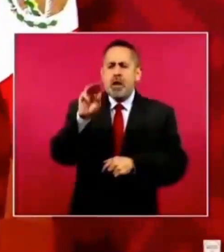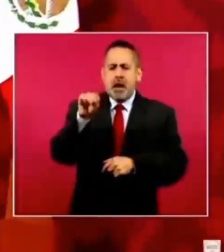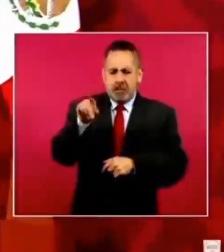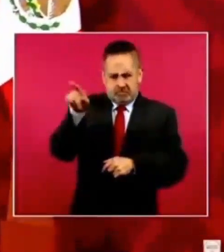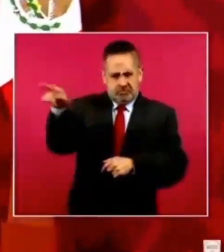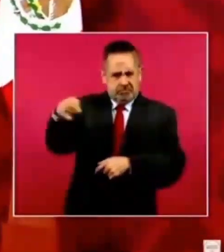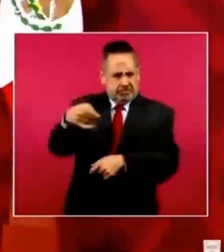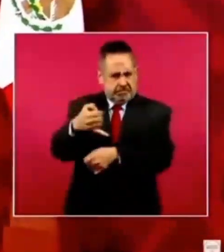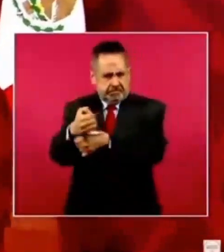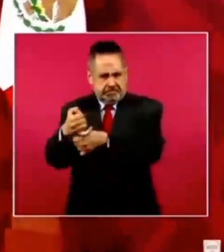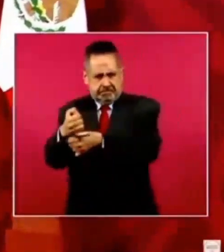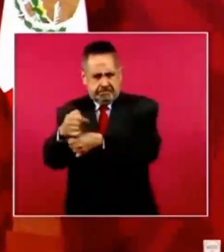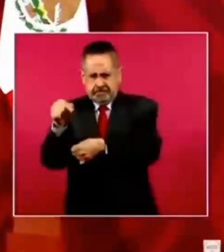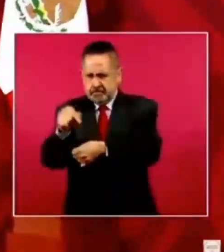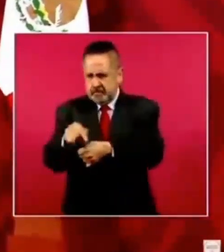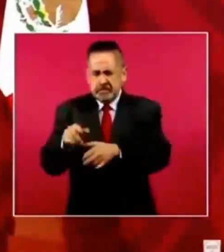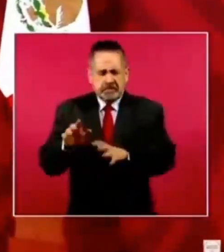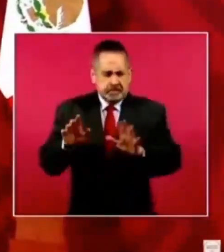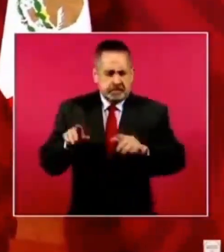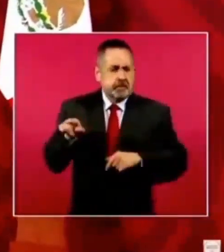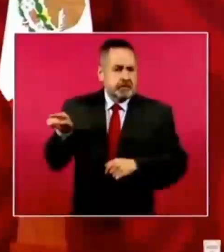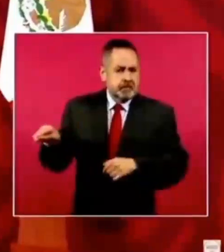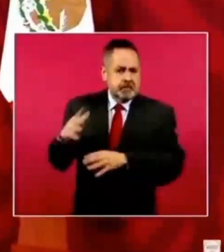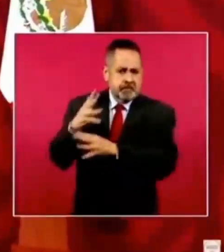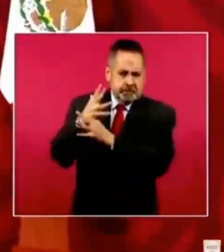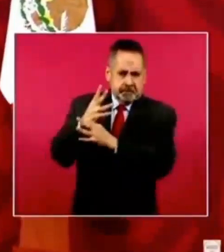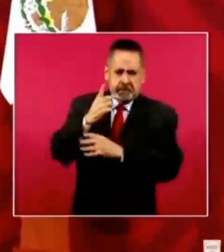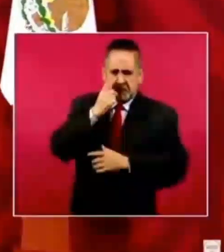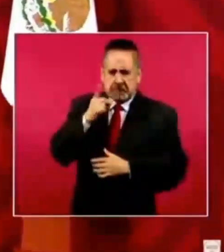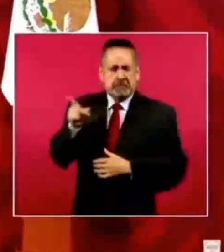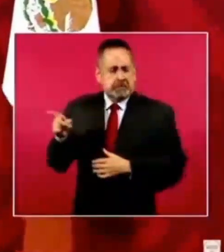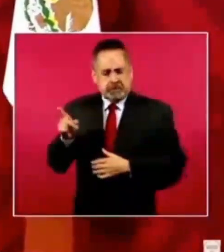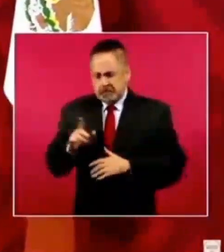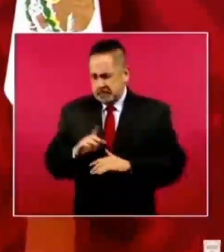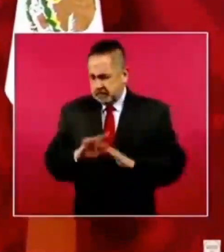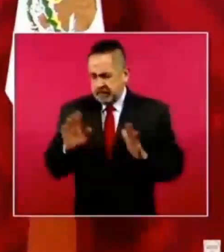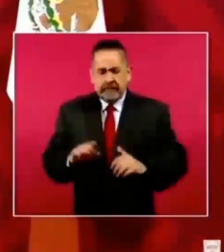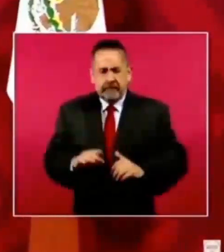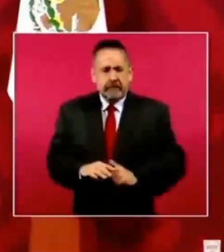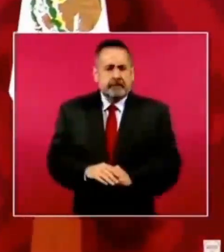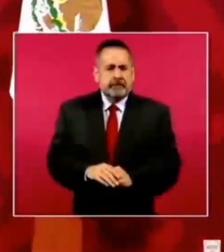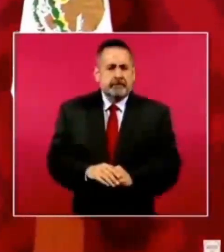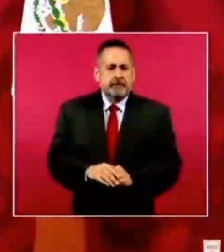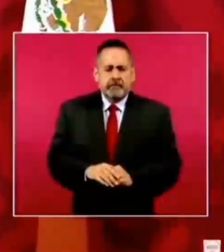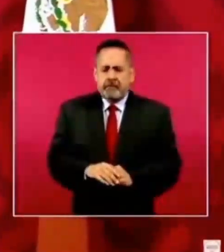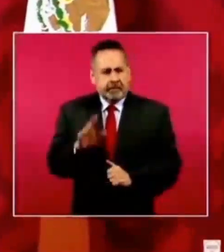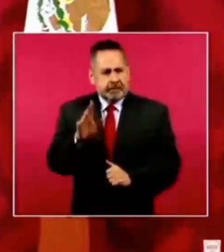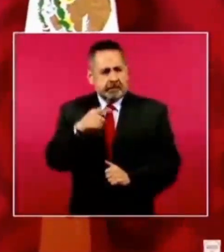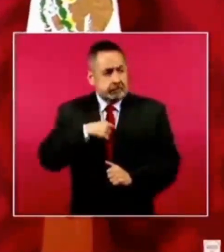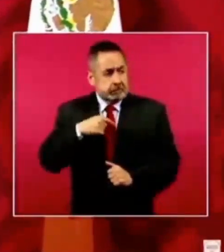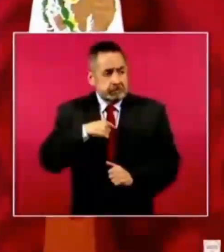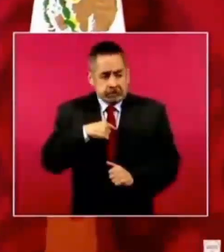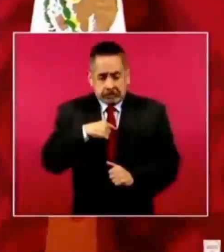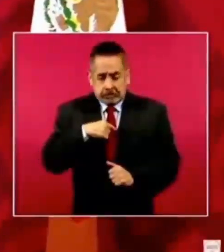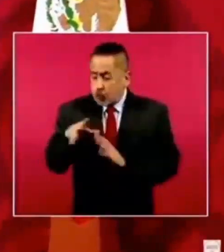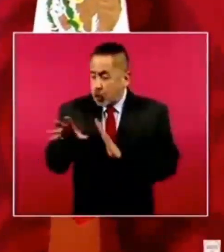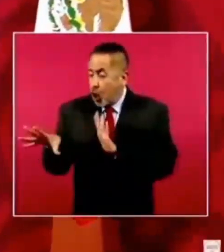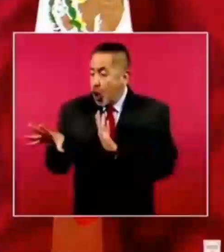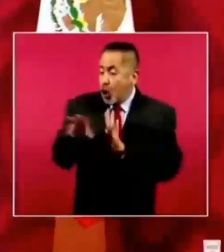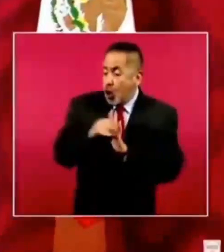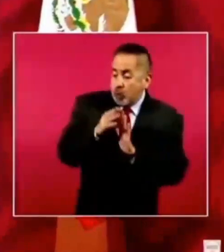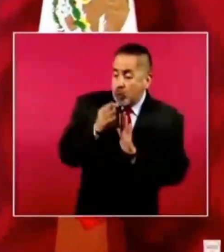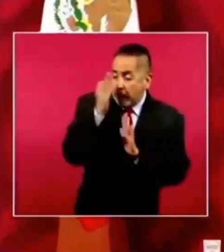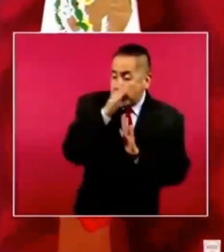porque ella dice que no es cierto.